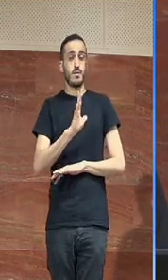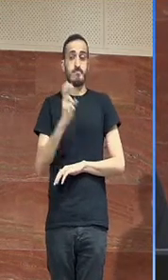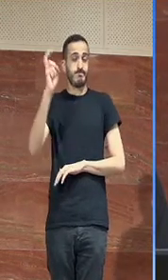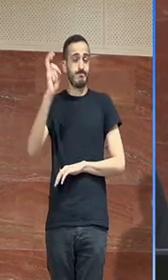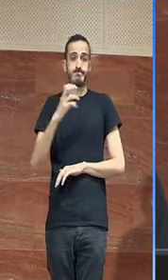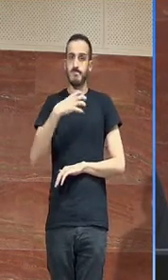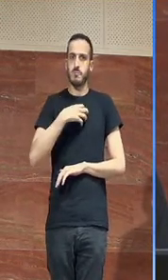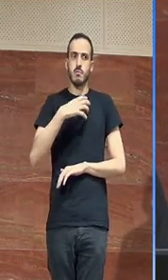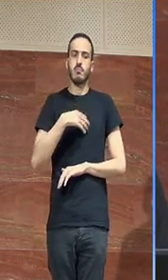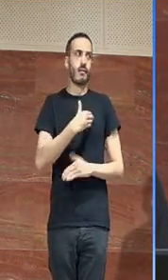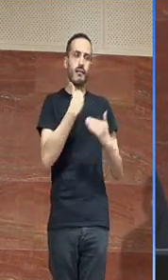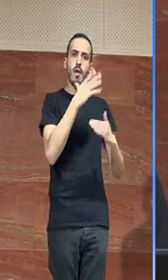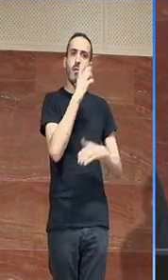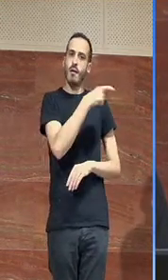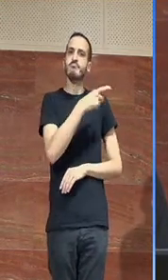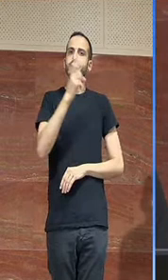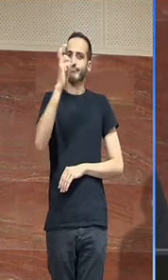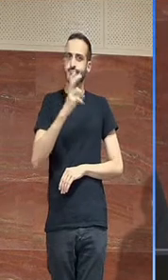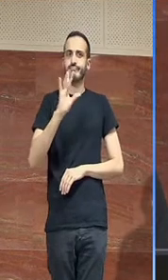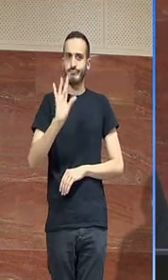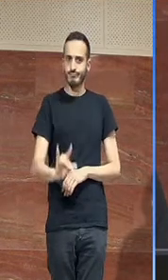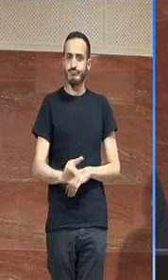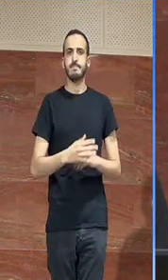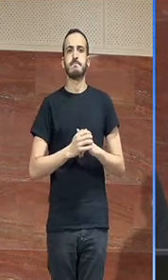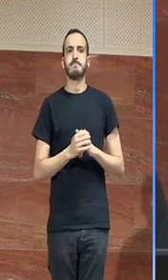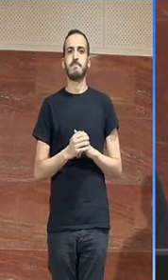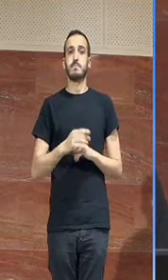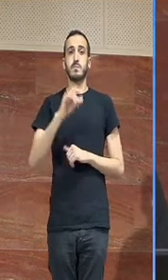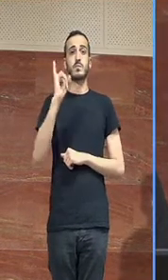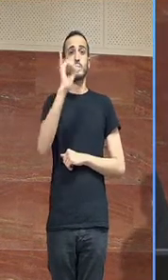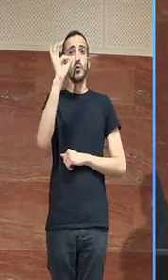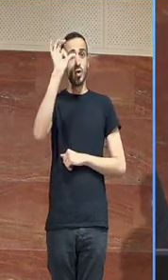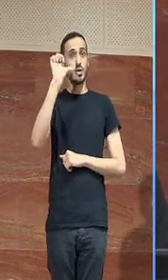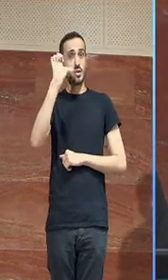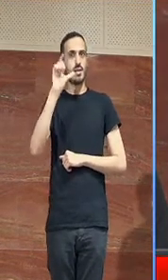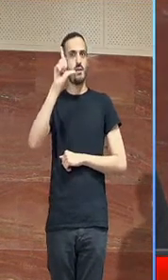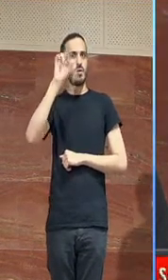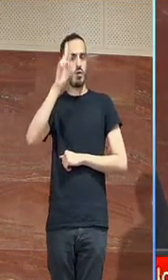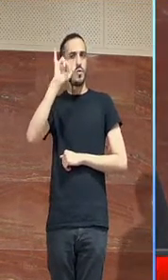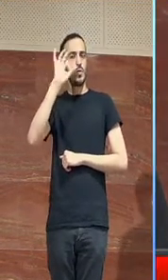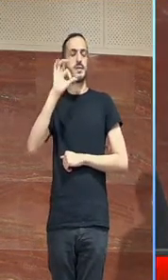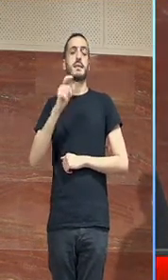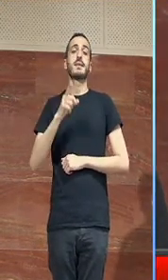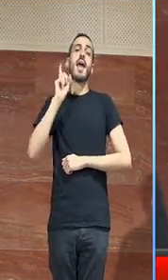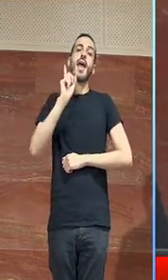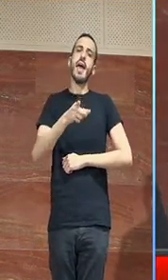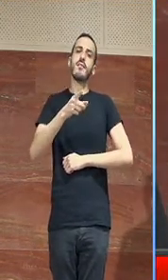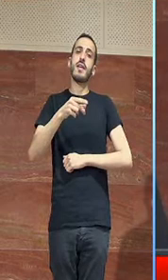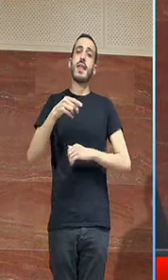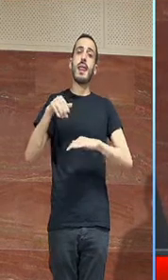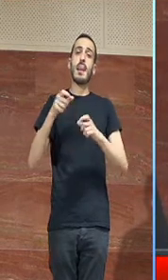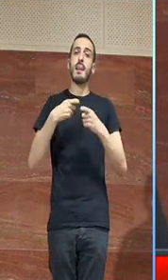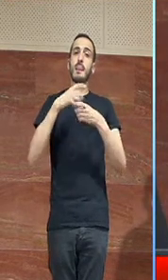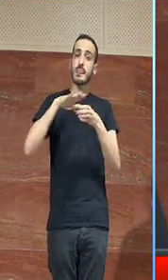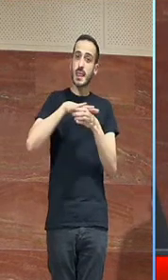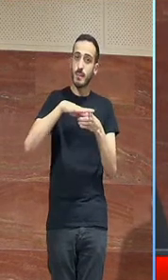aquí. Y bueno, pues José Luis es jefe del Departamento de Planificación y Coordinación de la Dirección General